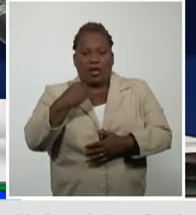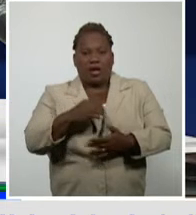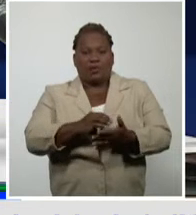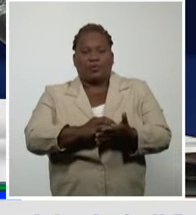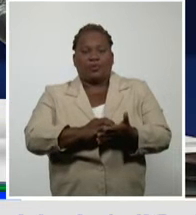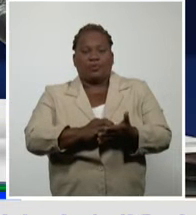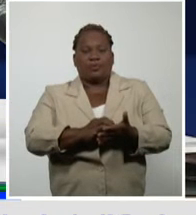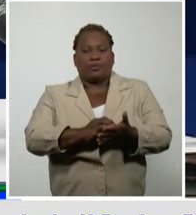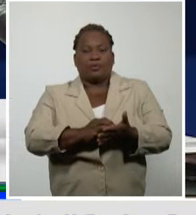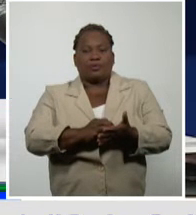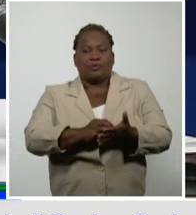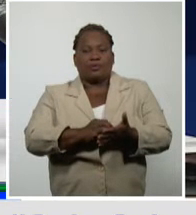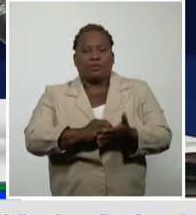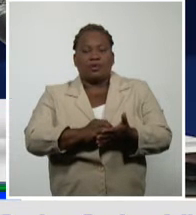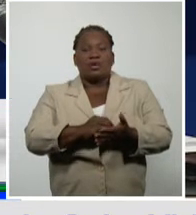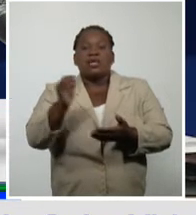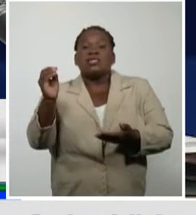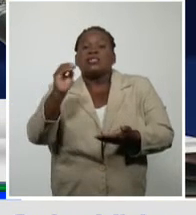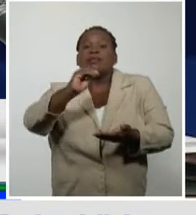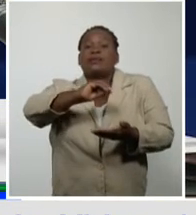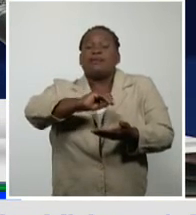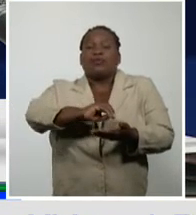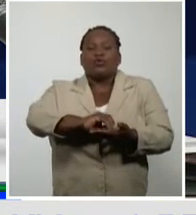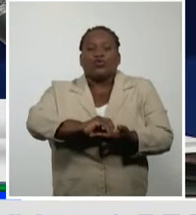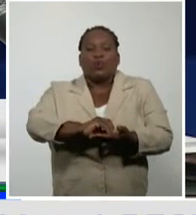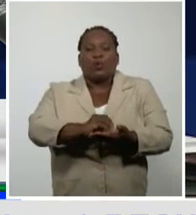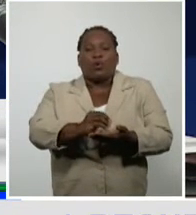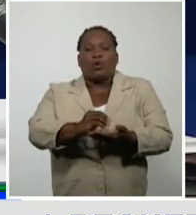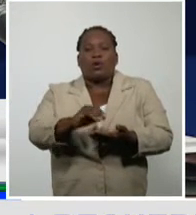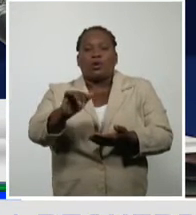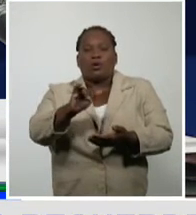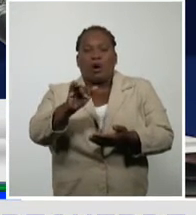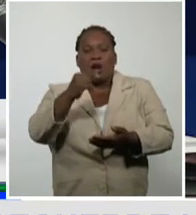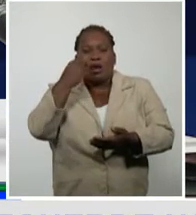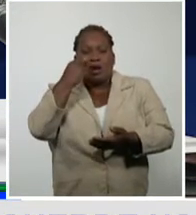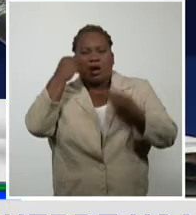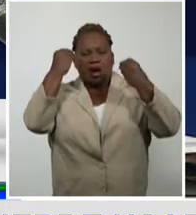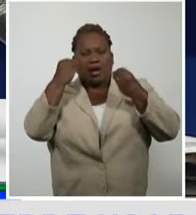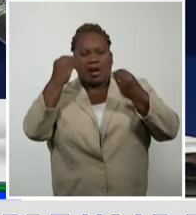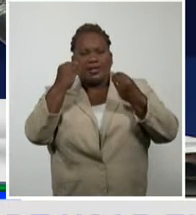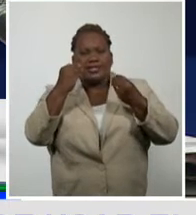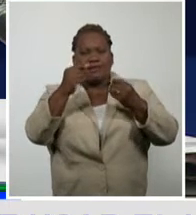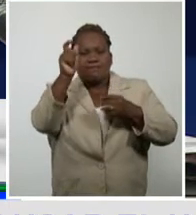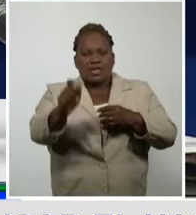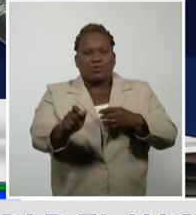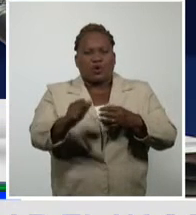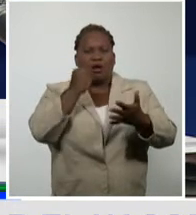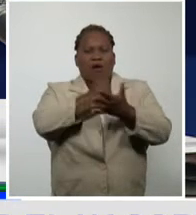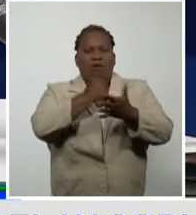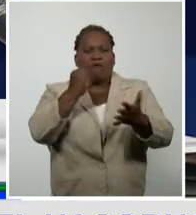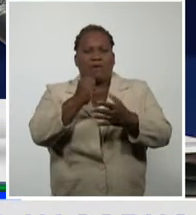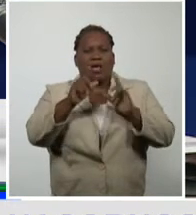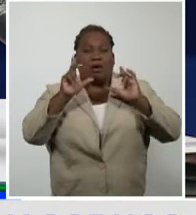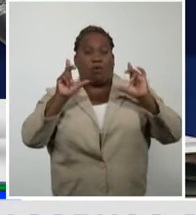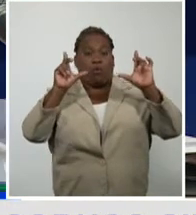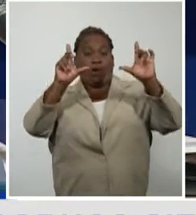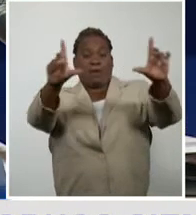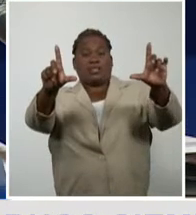un seguimiento de los casos confirmados en Cuba, una pantalla que tiene una